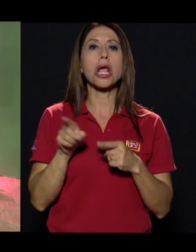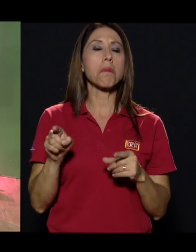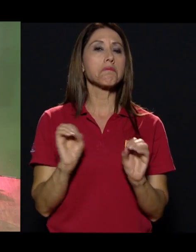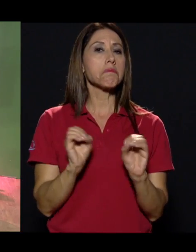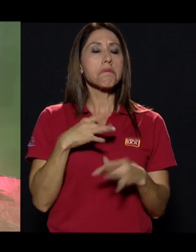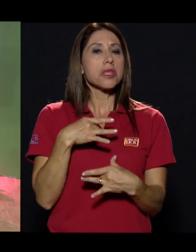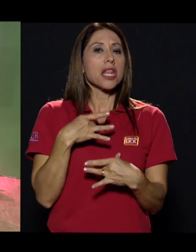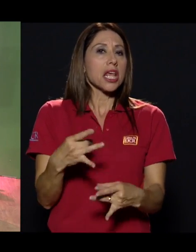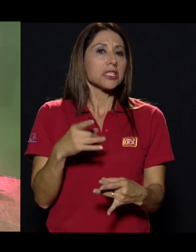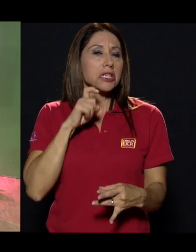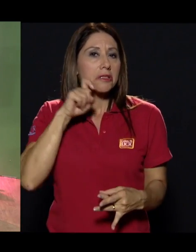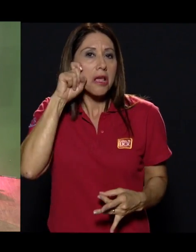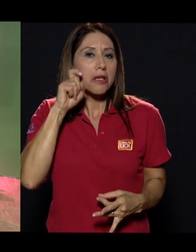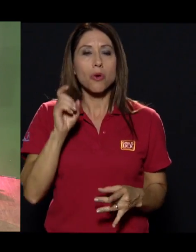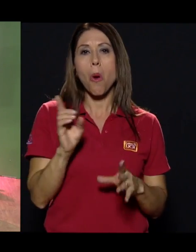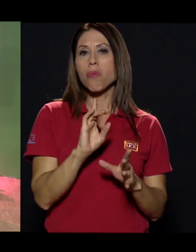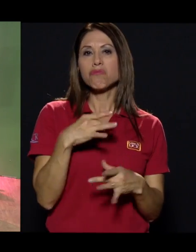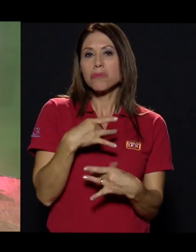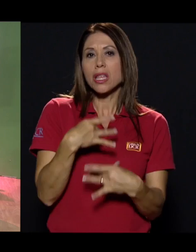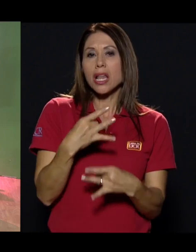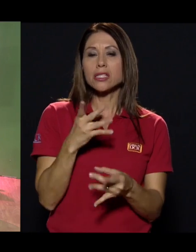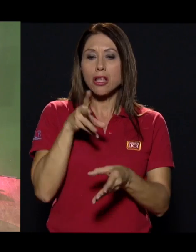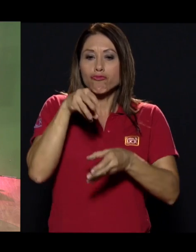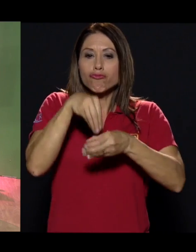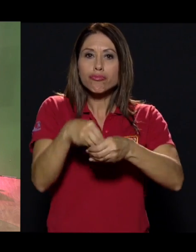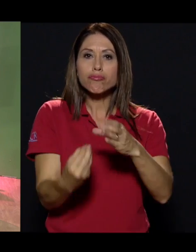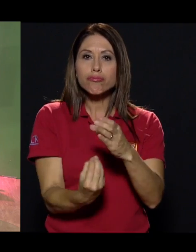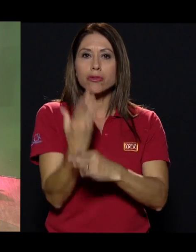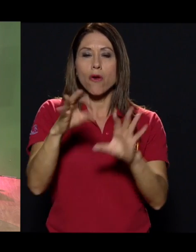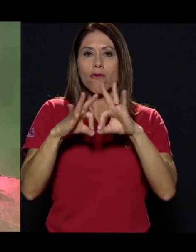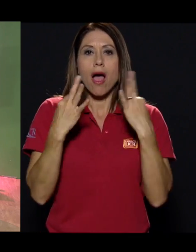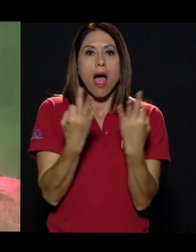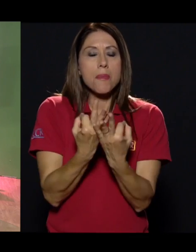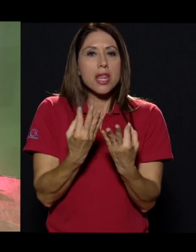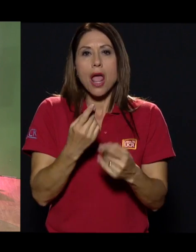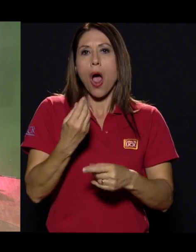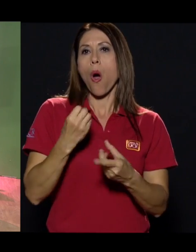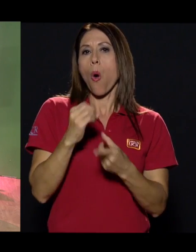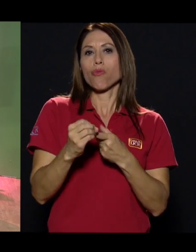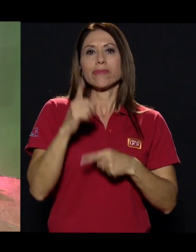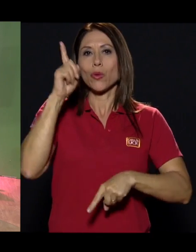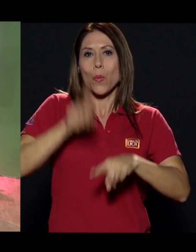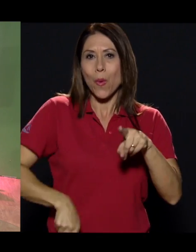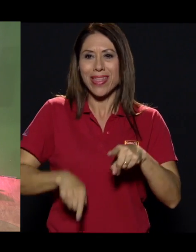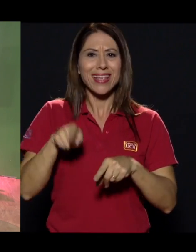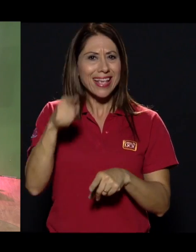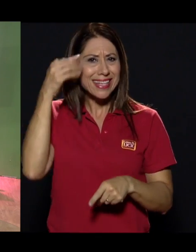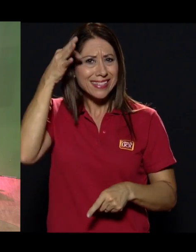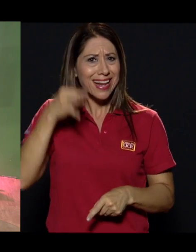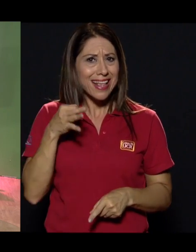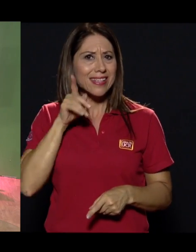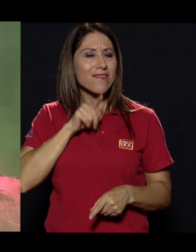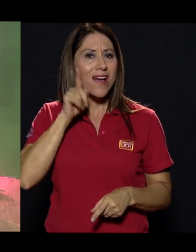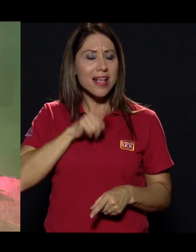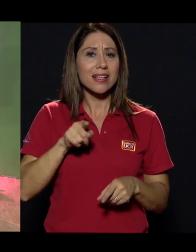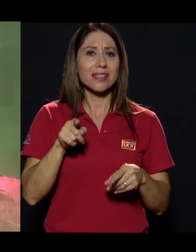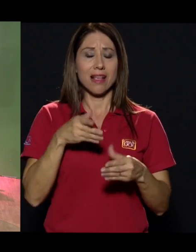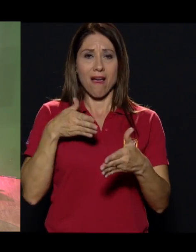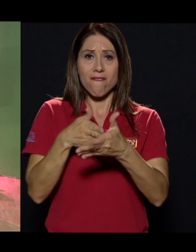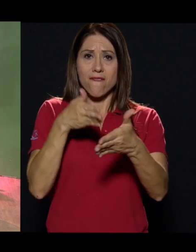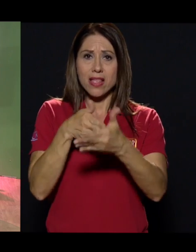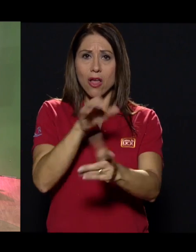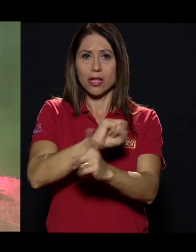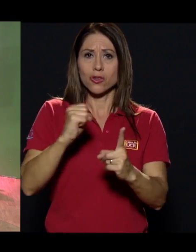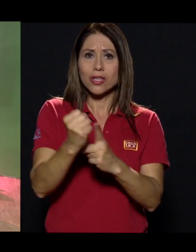o que son asexuadas, que no tienen interés de formar una familia o que no están en capacidad de hacerlo. ¿De qué manera esos mitos han calado tanto en nuestra sociedad que también afectan